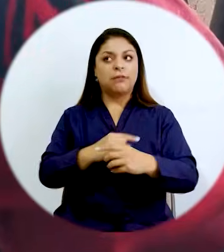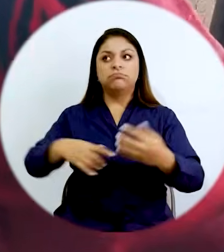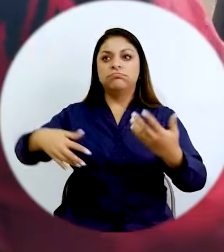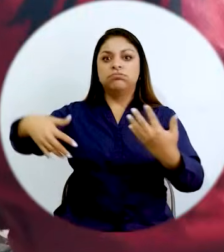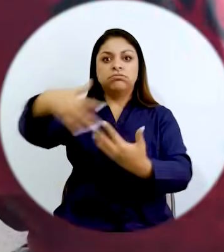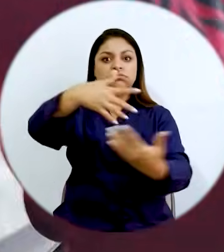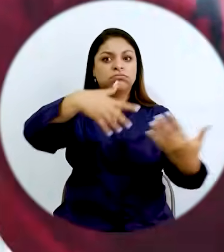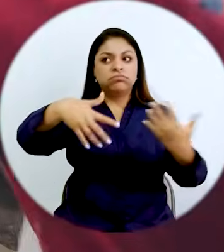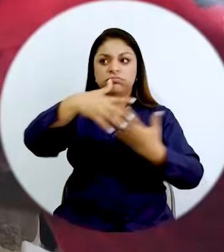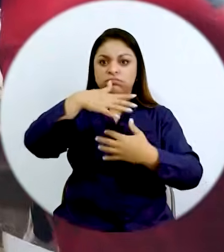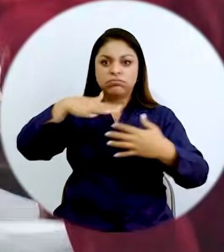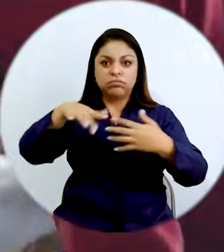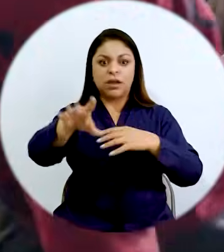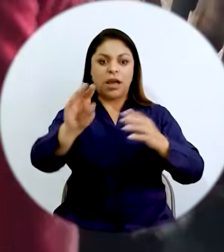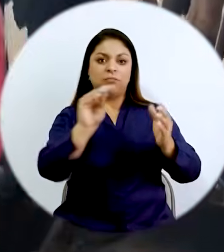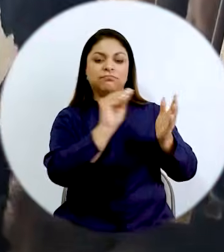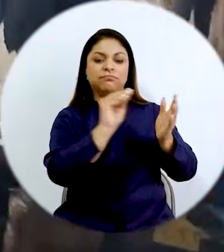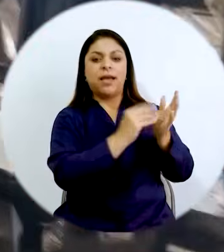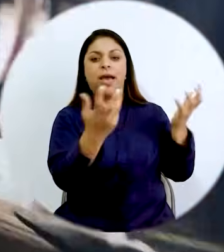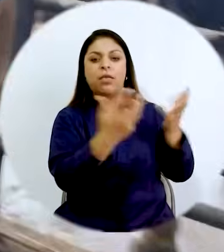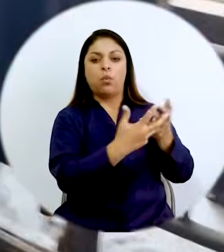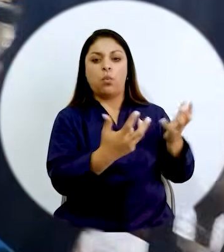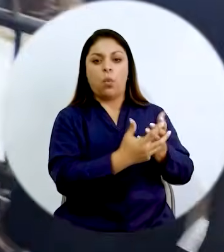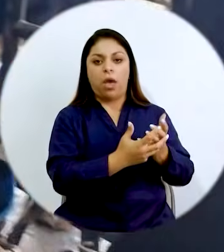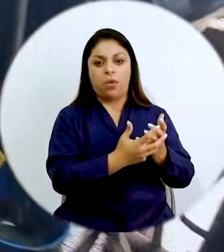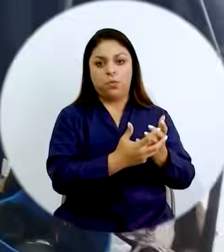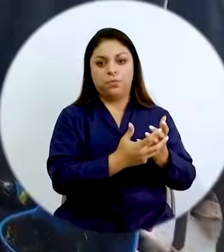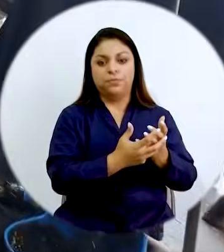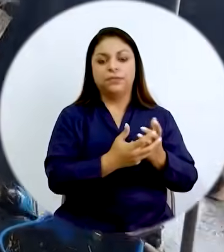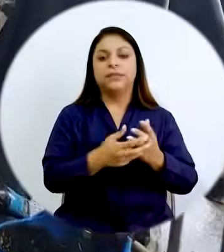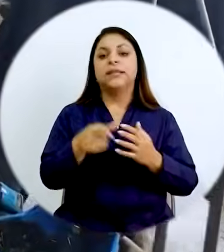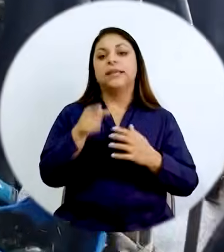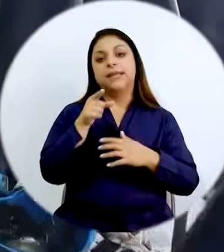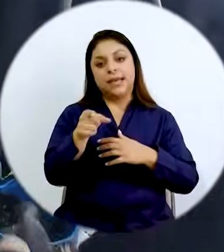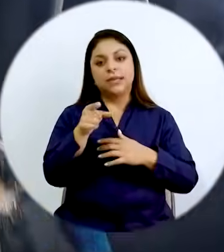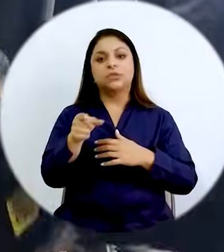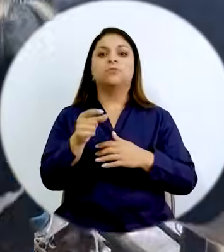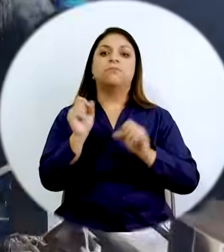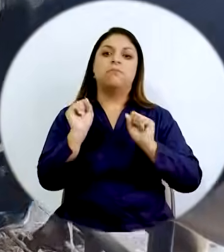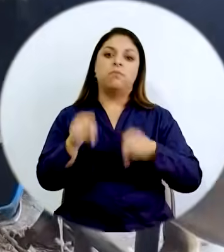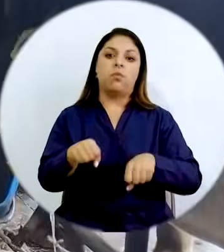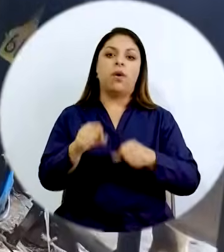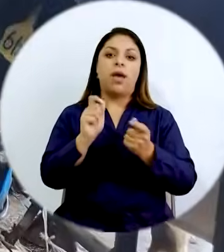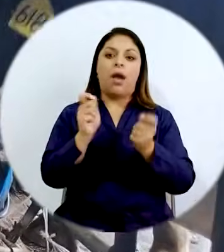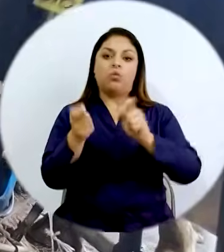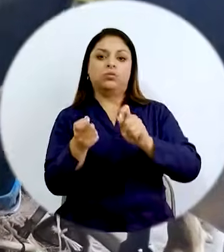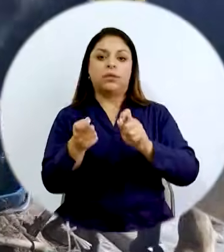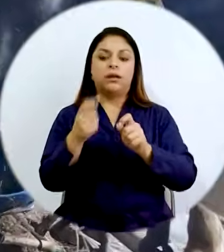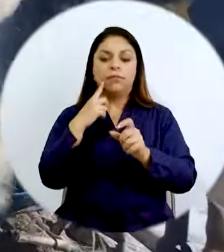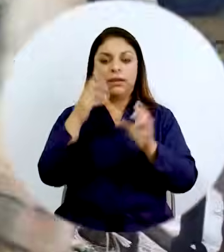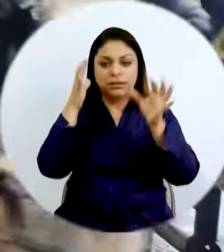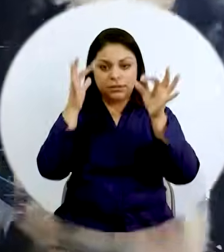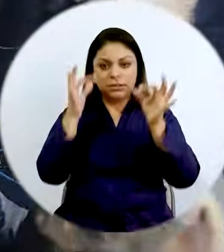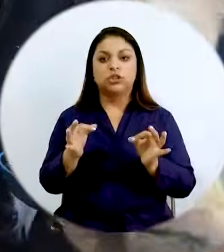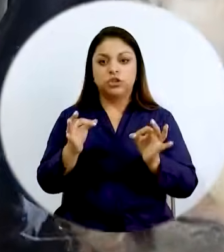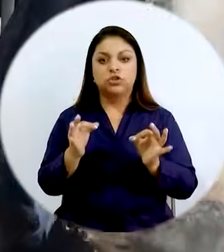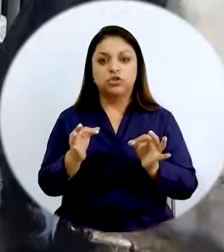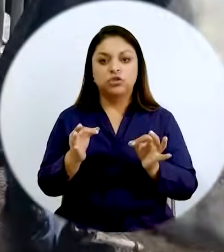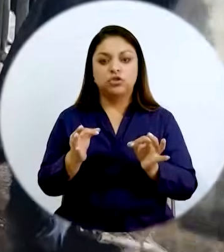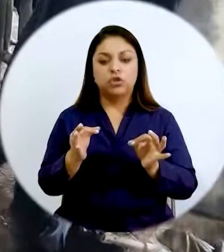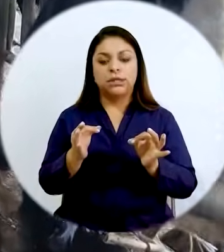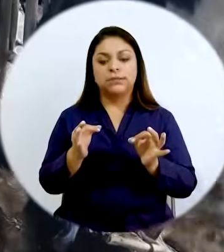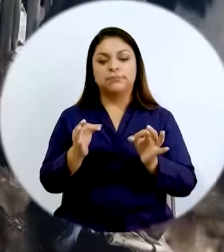trópico estos parámetros, estos datos, y así poder ajustar para la toma de decisiones